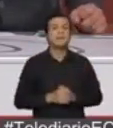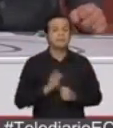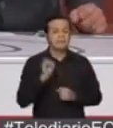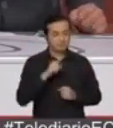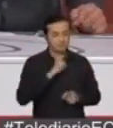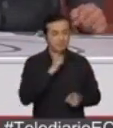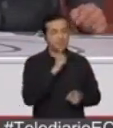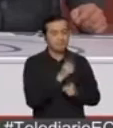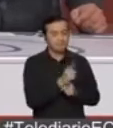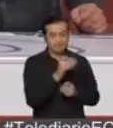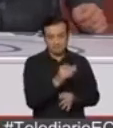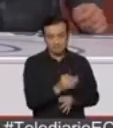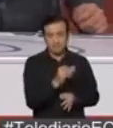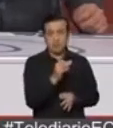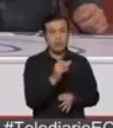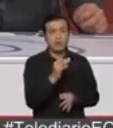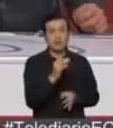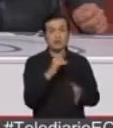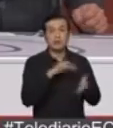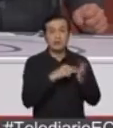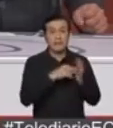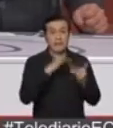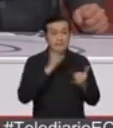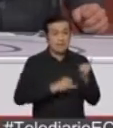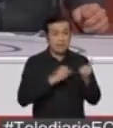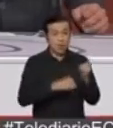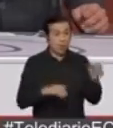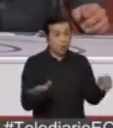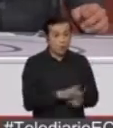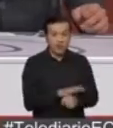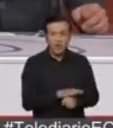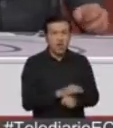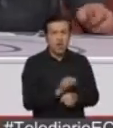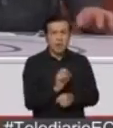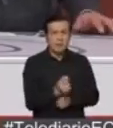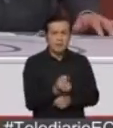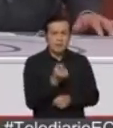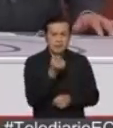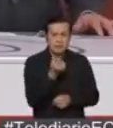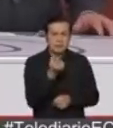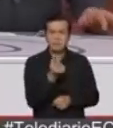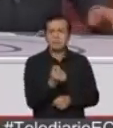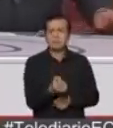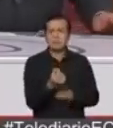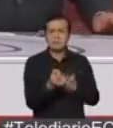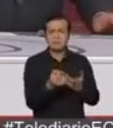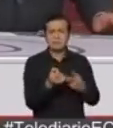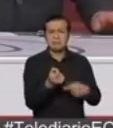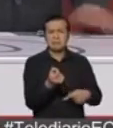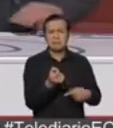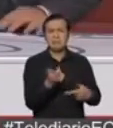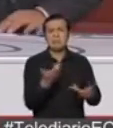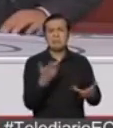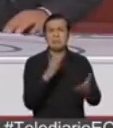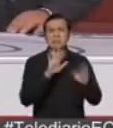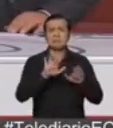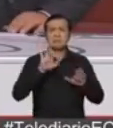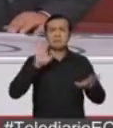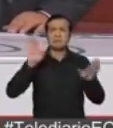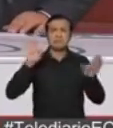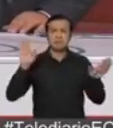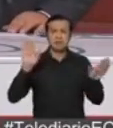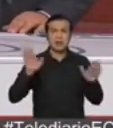Absolutamente, y nuevamente son trazas, no quiere decir que es el virus. Ajá. Y por ejemplo, poniéndolo en las paredes del contenedor,